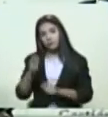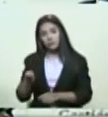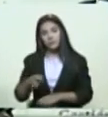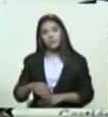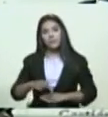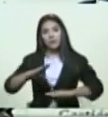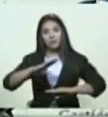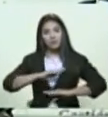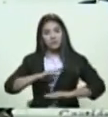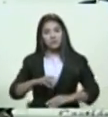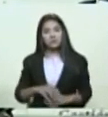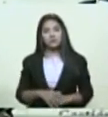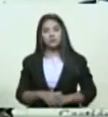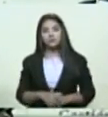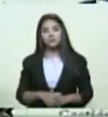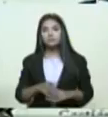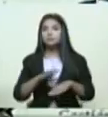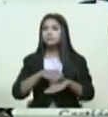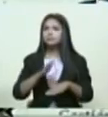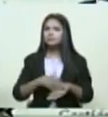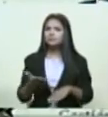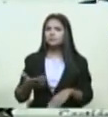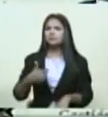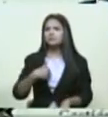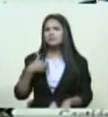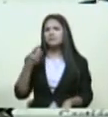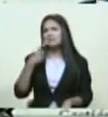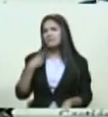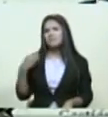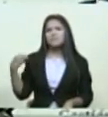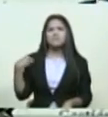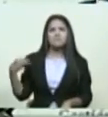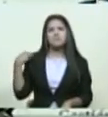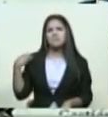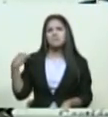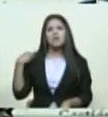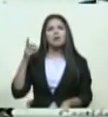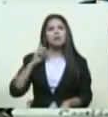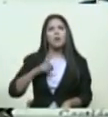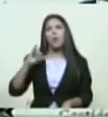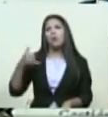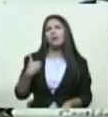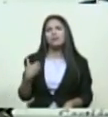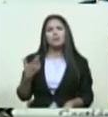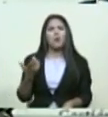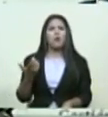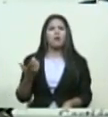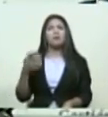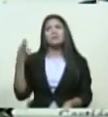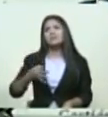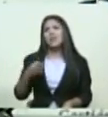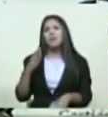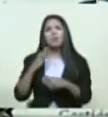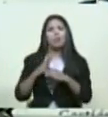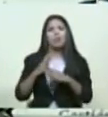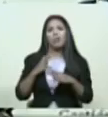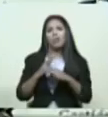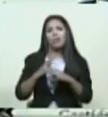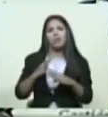beneficio. Porque a mí se me ha dicho mucho, oye, mira, yo merecía la jubilación y me la tenían siempre engavetada,